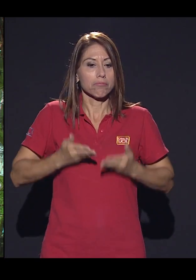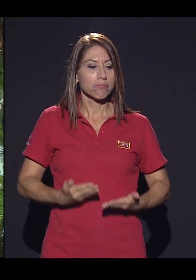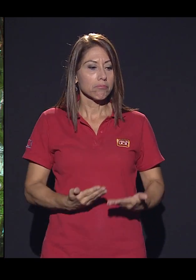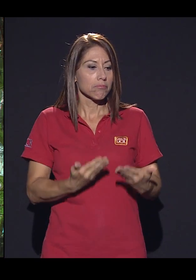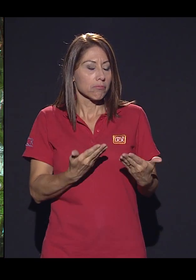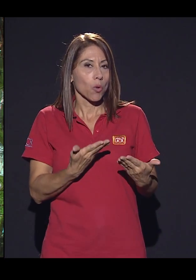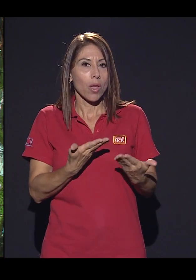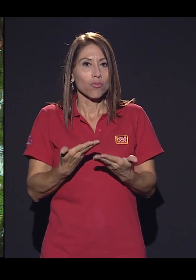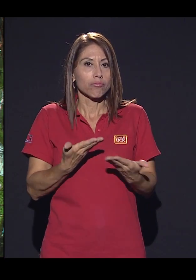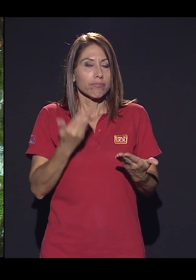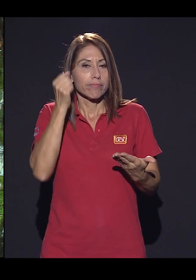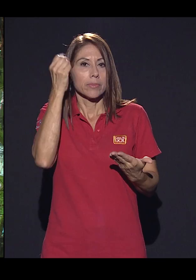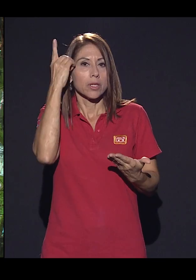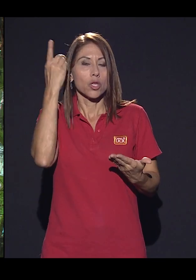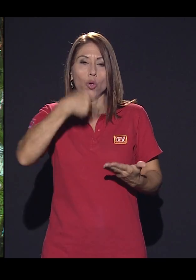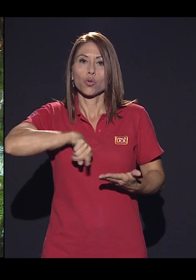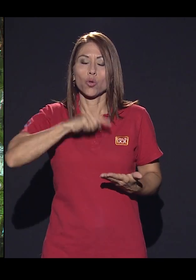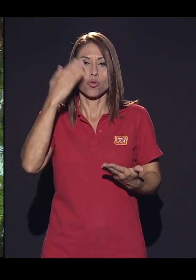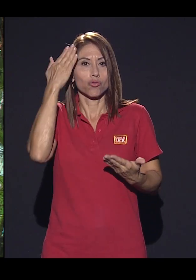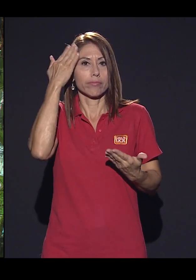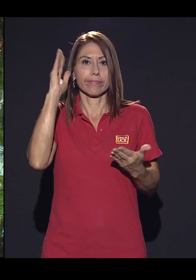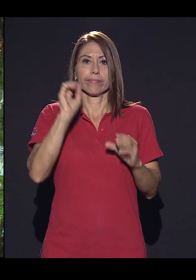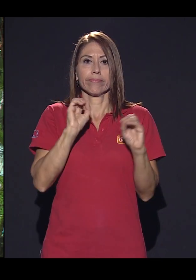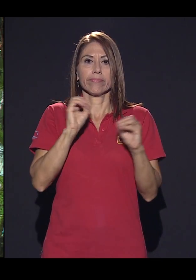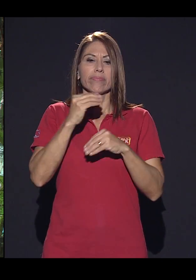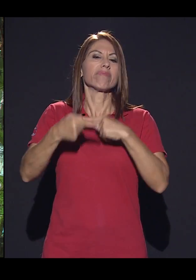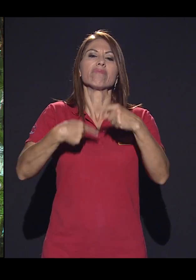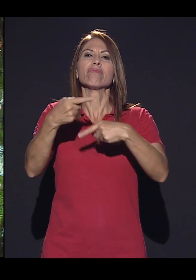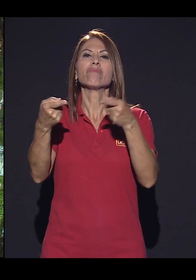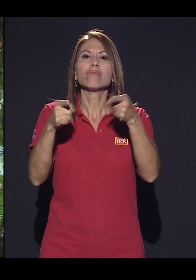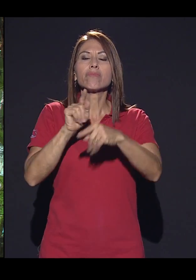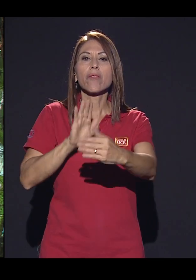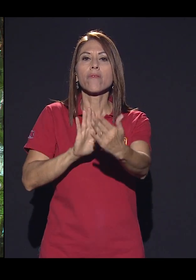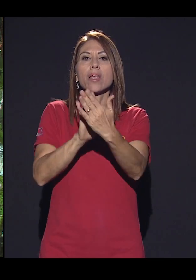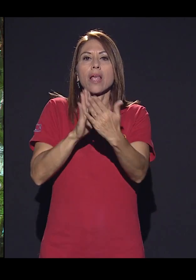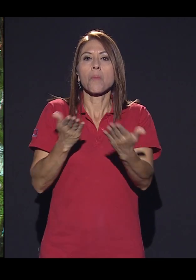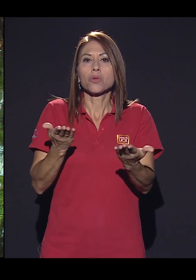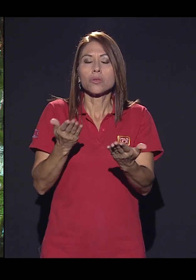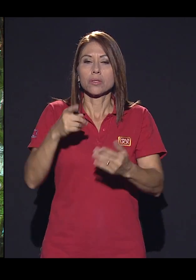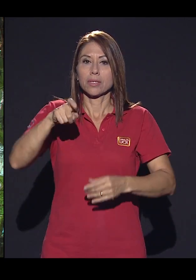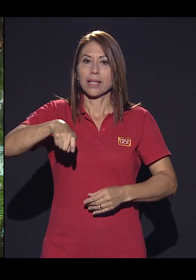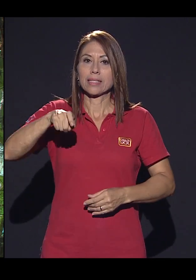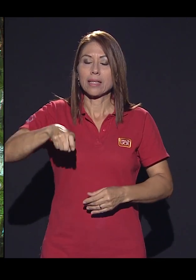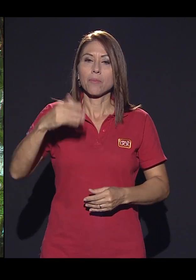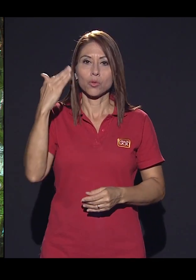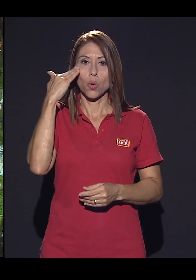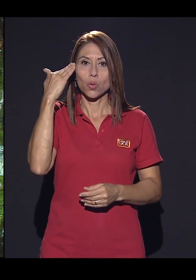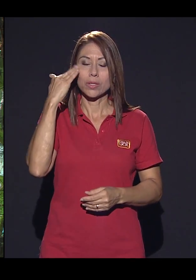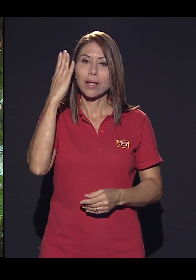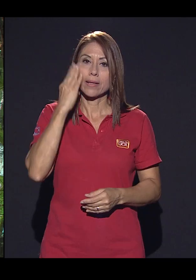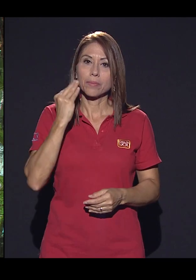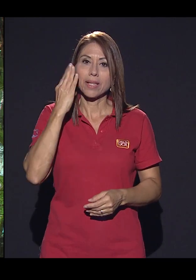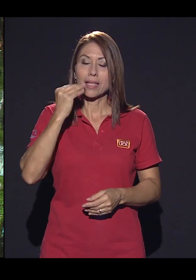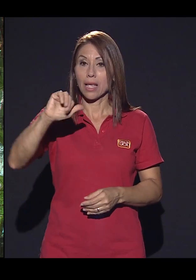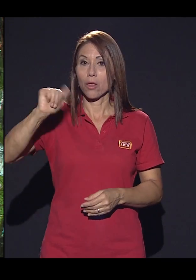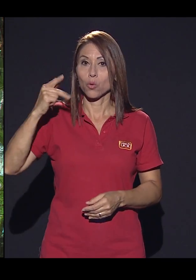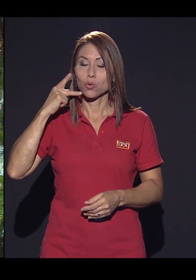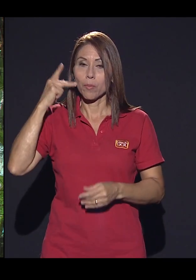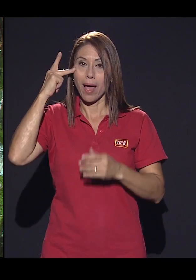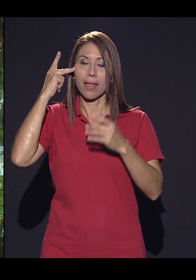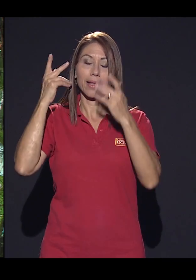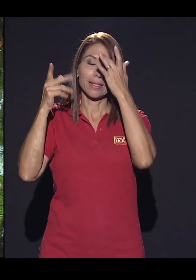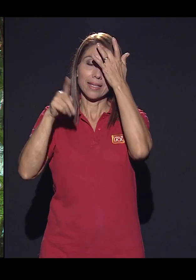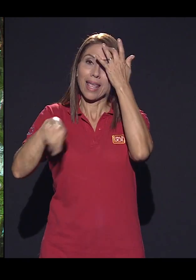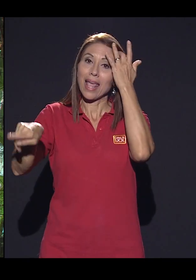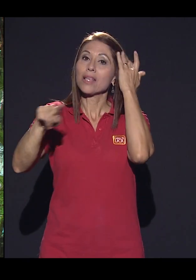nada cuando nos toca. Somos ignorantes a lo que nos enfrentamos y entonces necesitamos conocer la